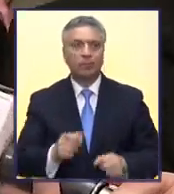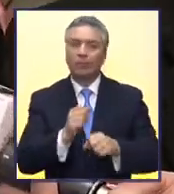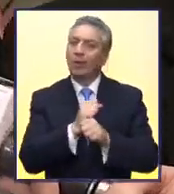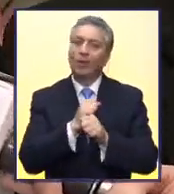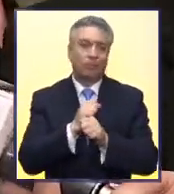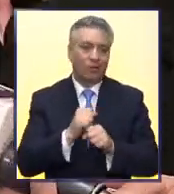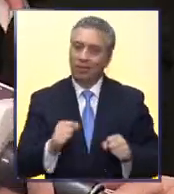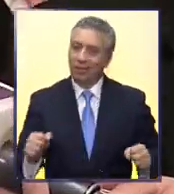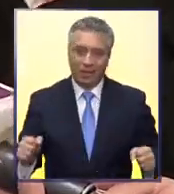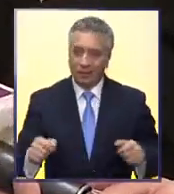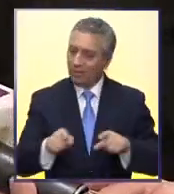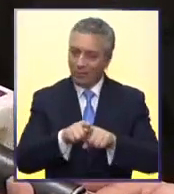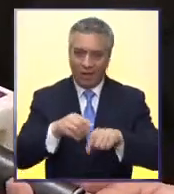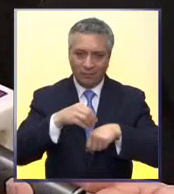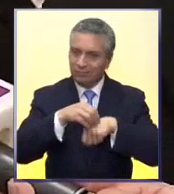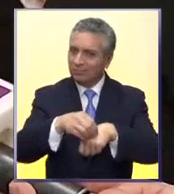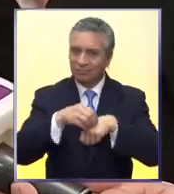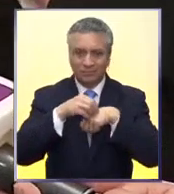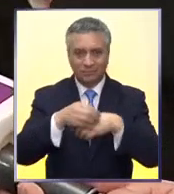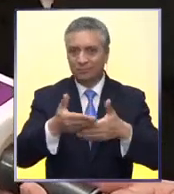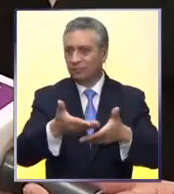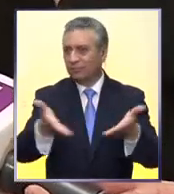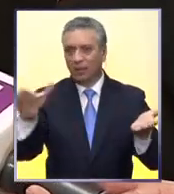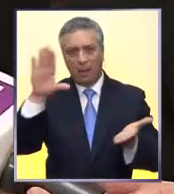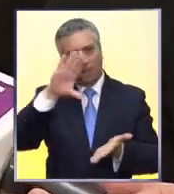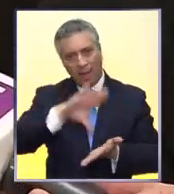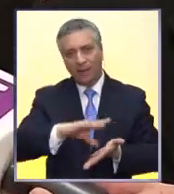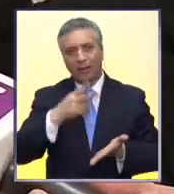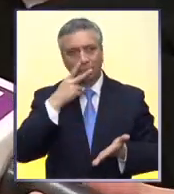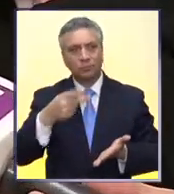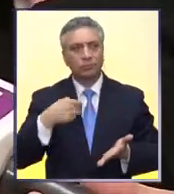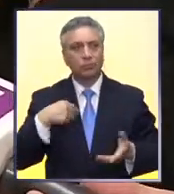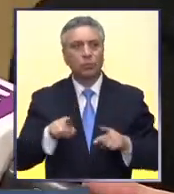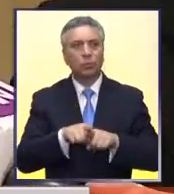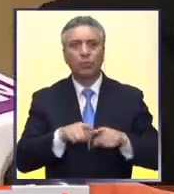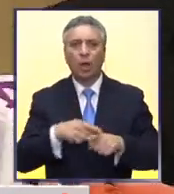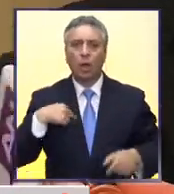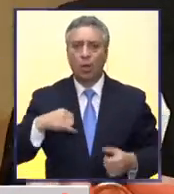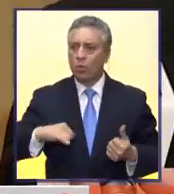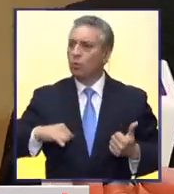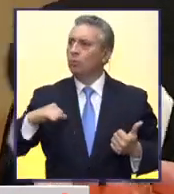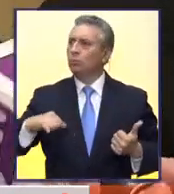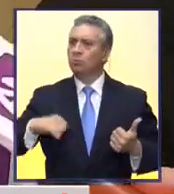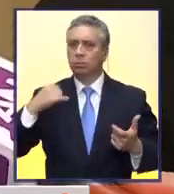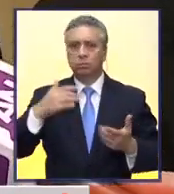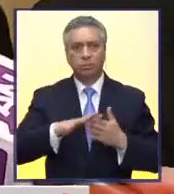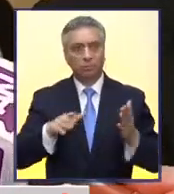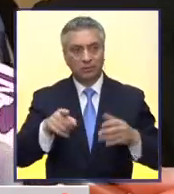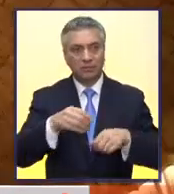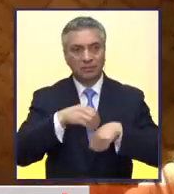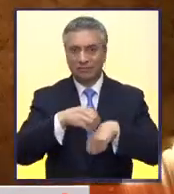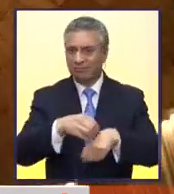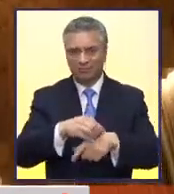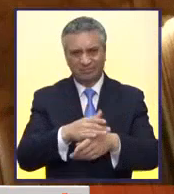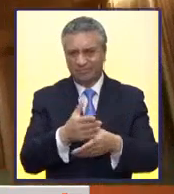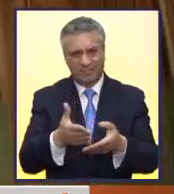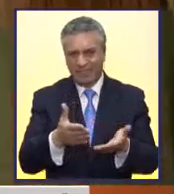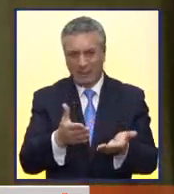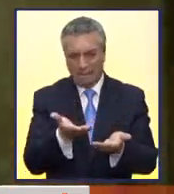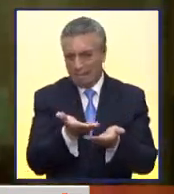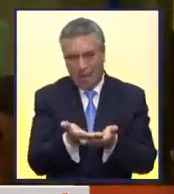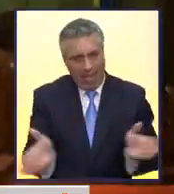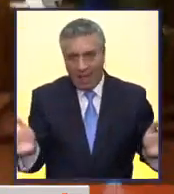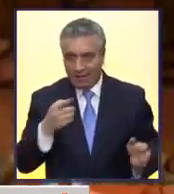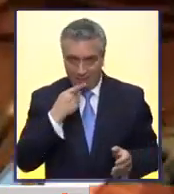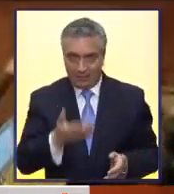dándole señales tan nefastas al país con nuestros propios privilegios. Yo creo que son... ¿Señal nefasta? Señal nefasta. Fue a través